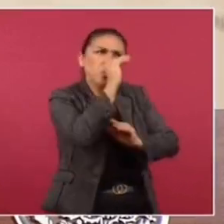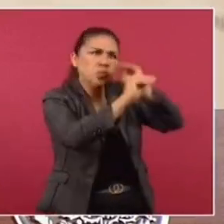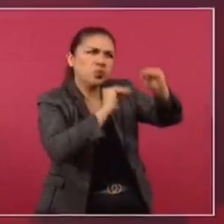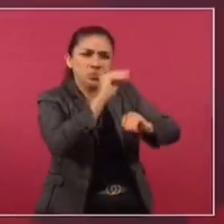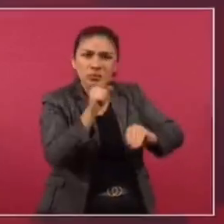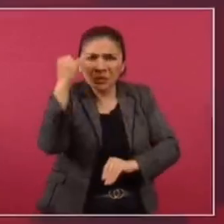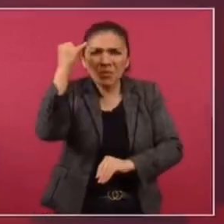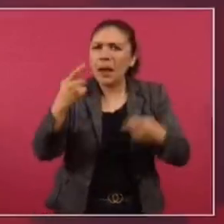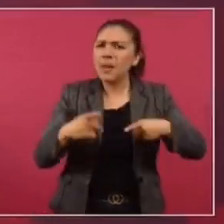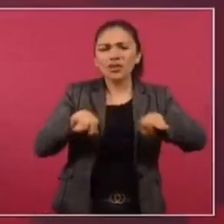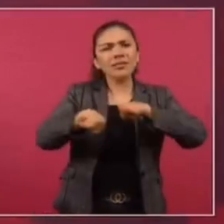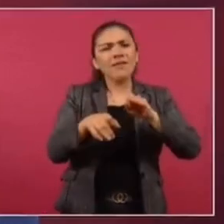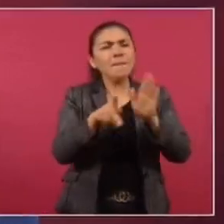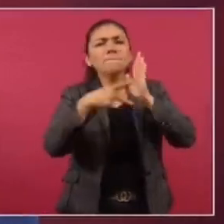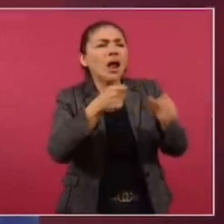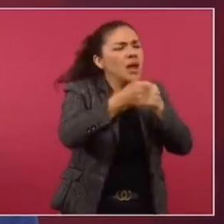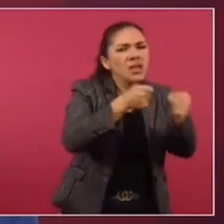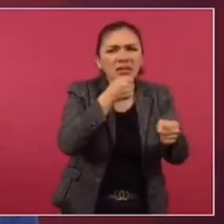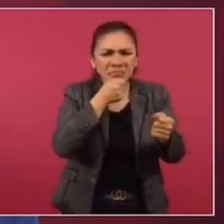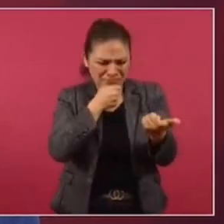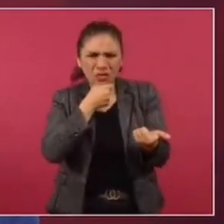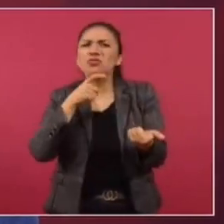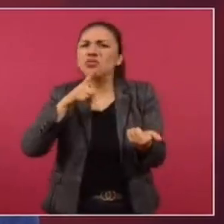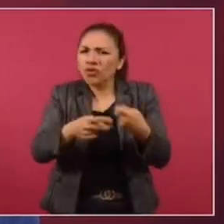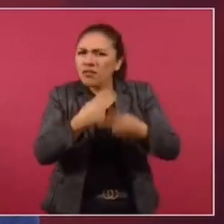Imagínense un periodista, ¿de dónde?